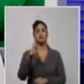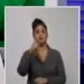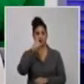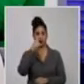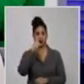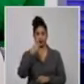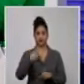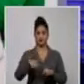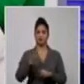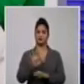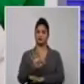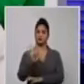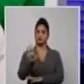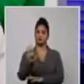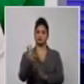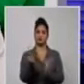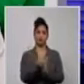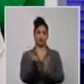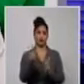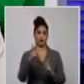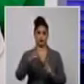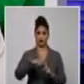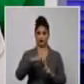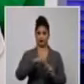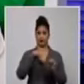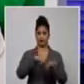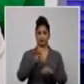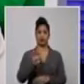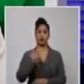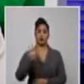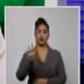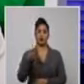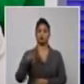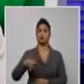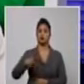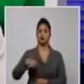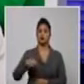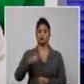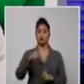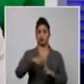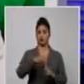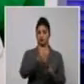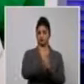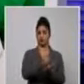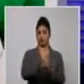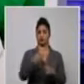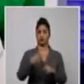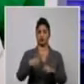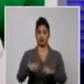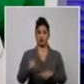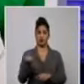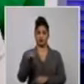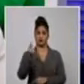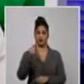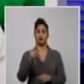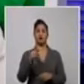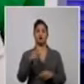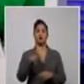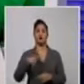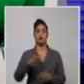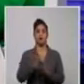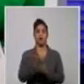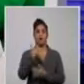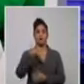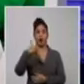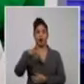se confirman en Las Tunas, pues 4 son del municipio de Las Tunas y 1 de Majibacoa. En Holguín, con una